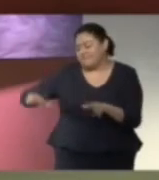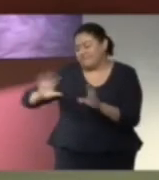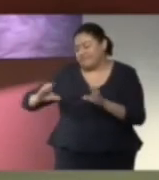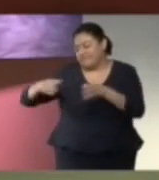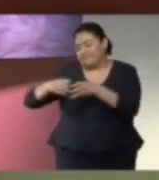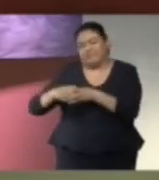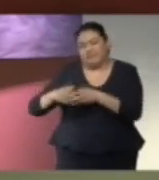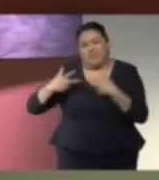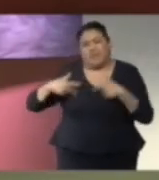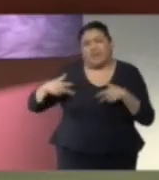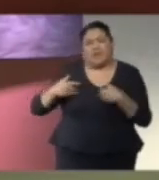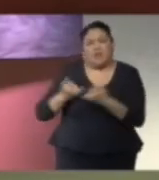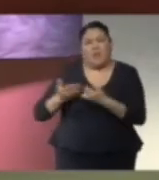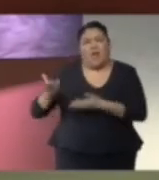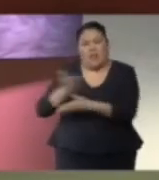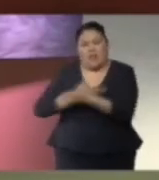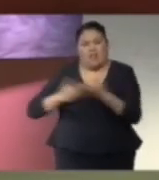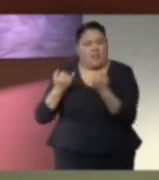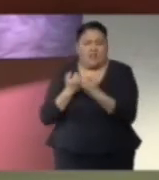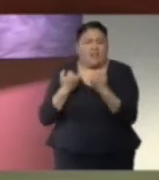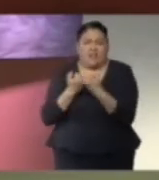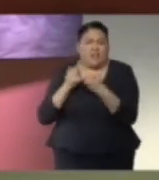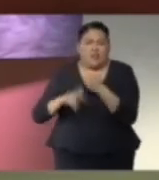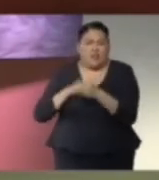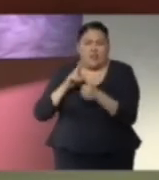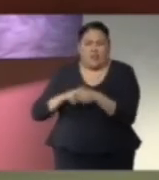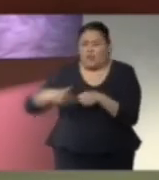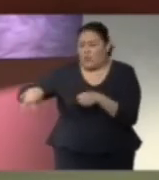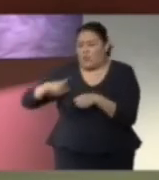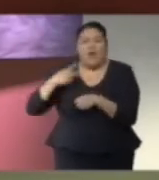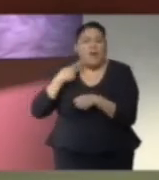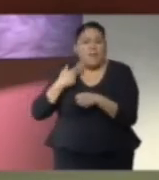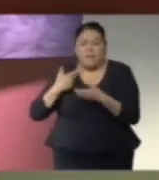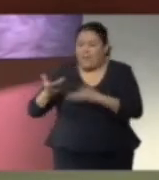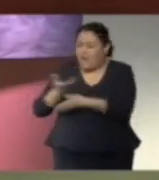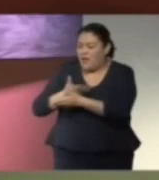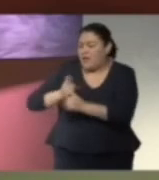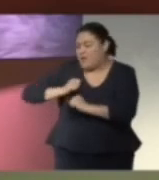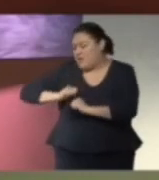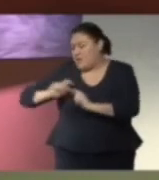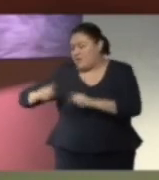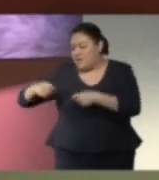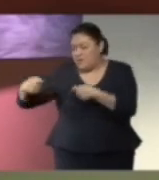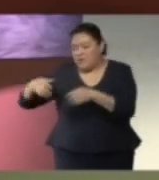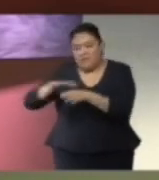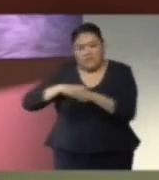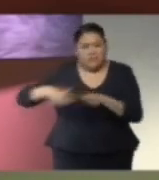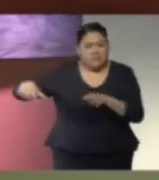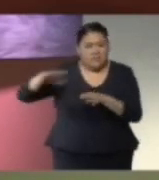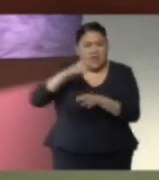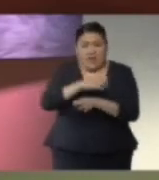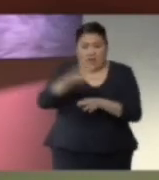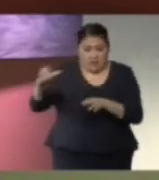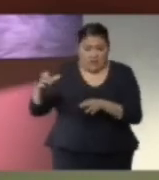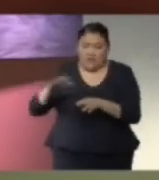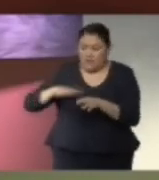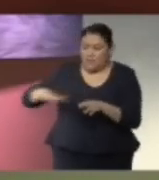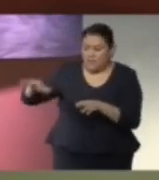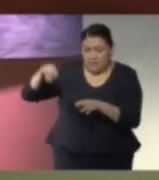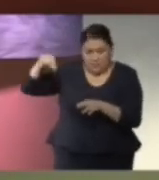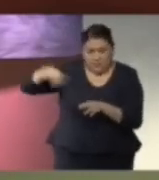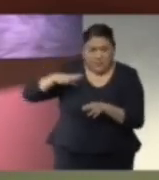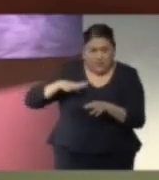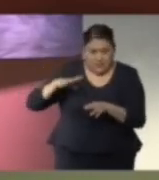las relaciones sociales, una forma de organizar políticamente la reproducción de la vida en términos cooperativos, en